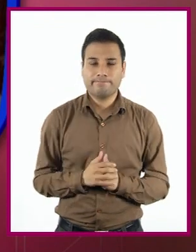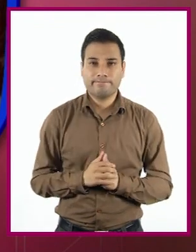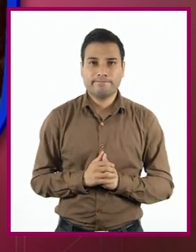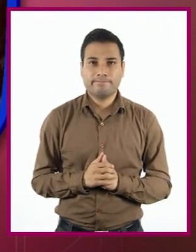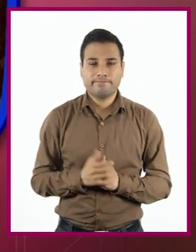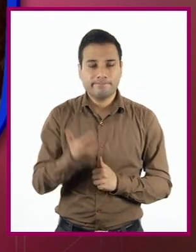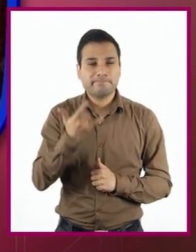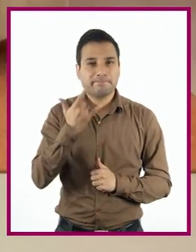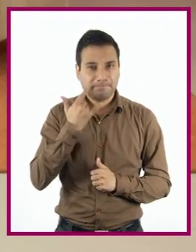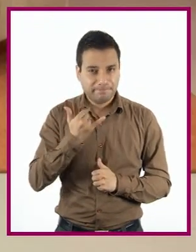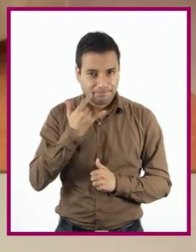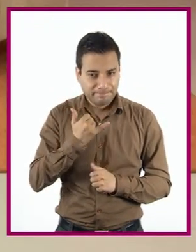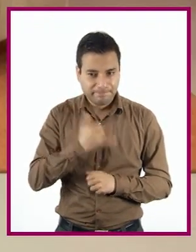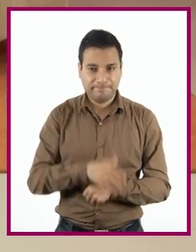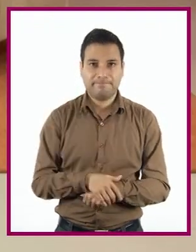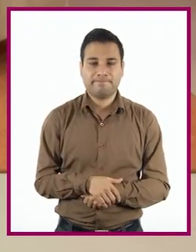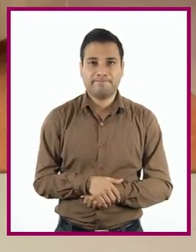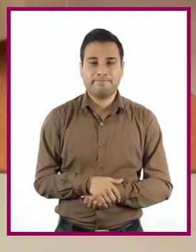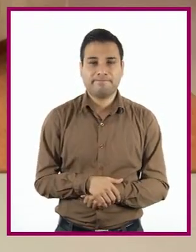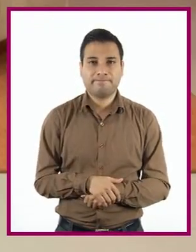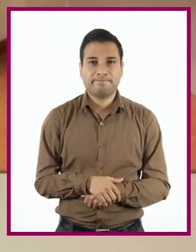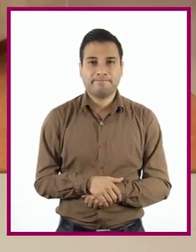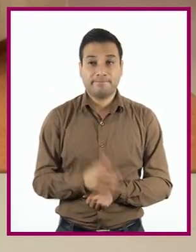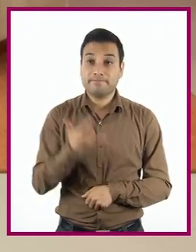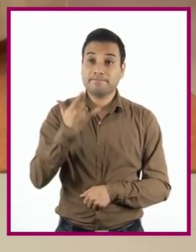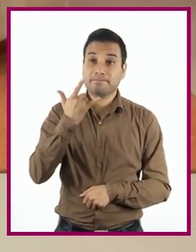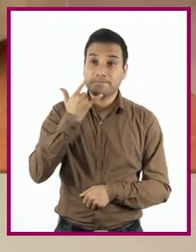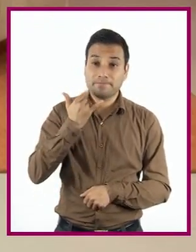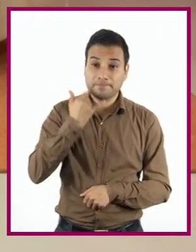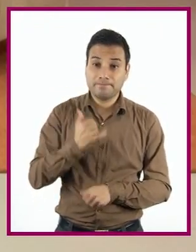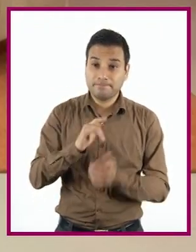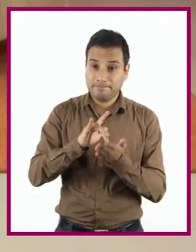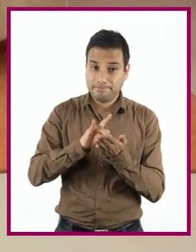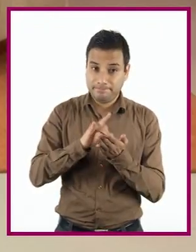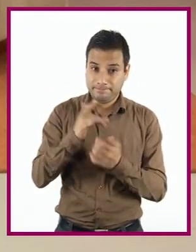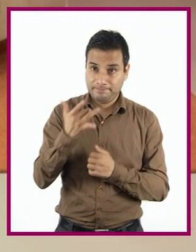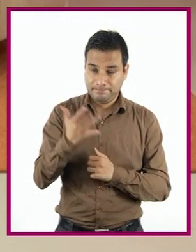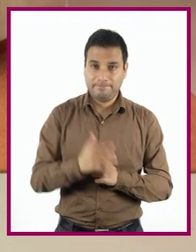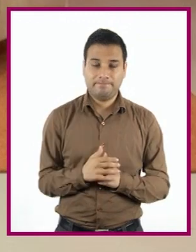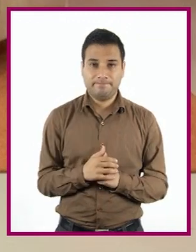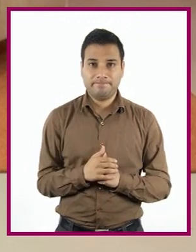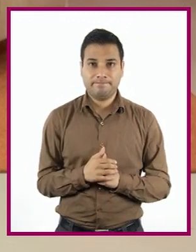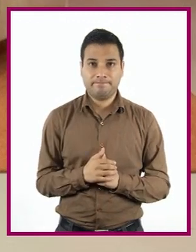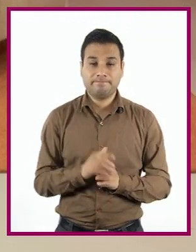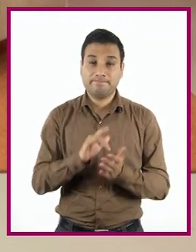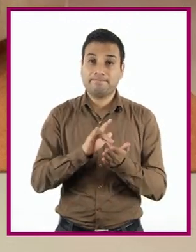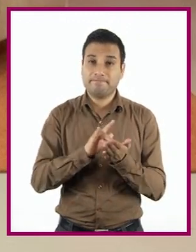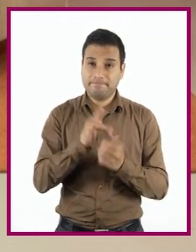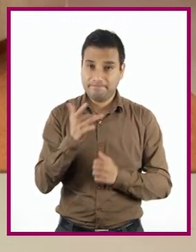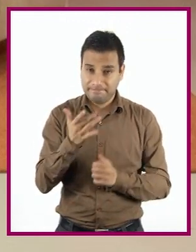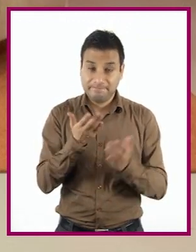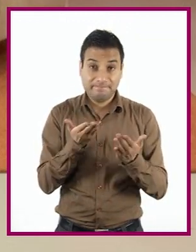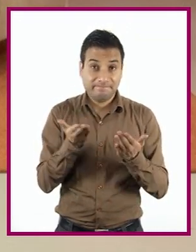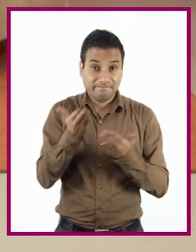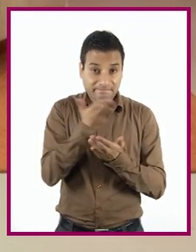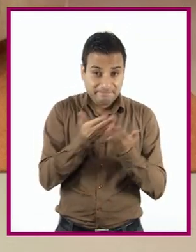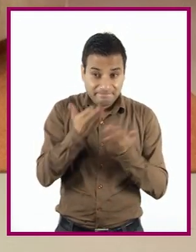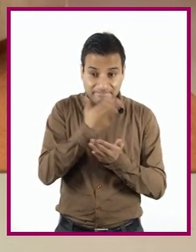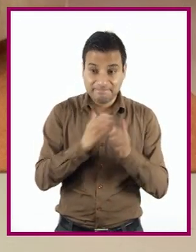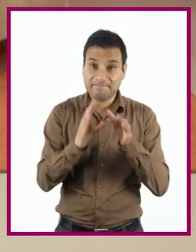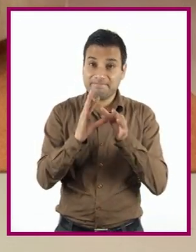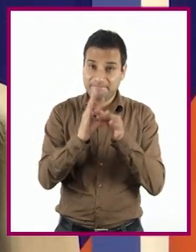Muy amable, doctor. Muy amable, doctor. Doctores, muchas gracias por compartirnos su